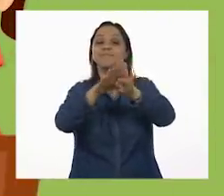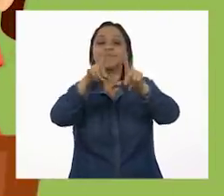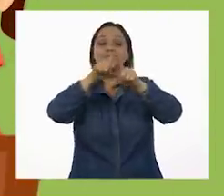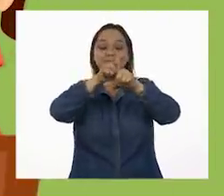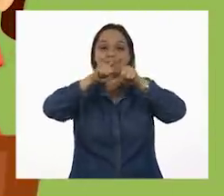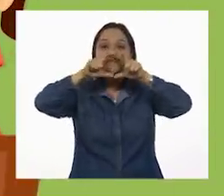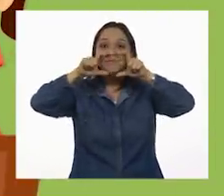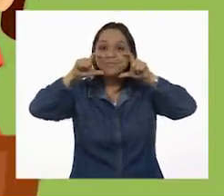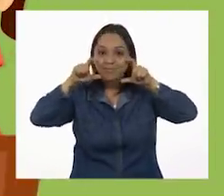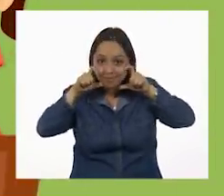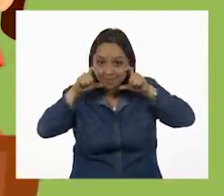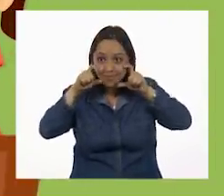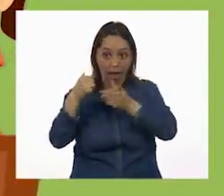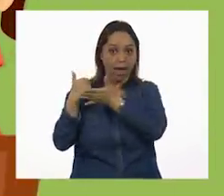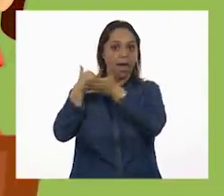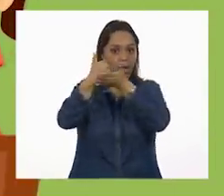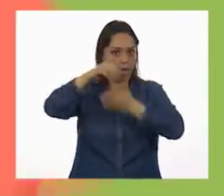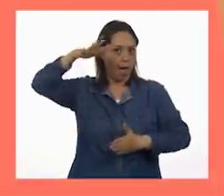con ayuda de un adulto.